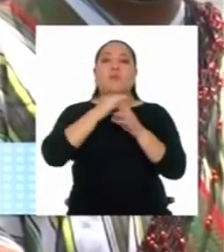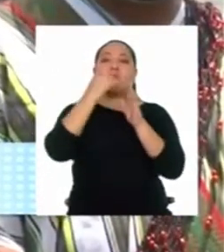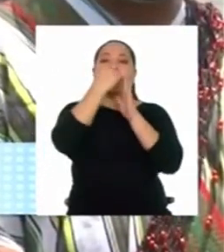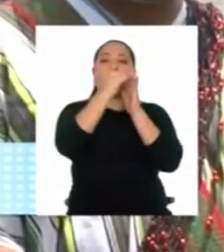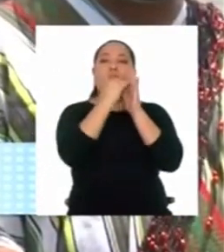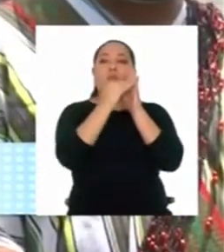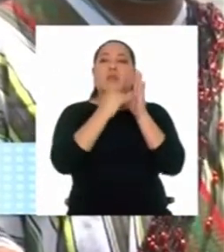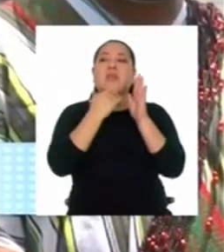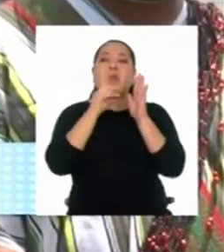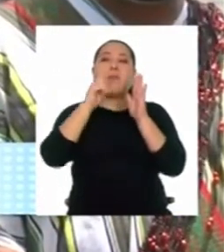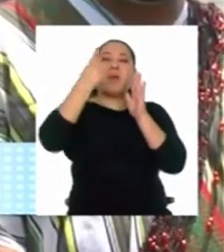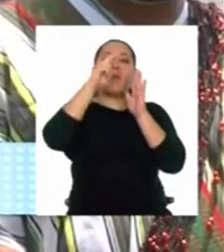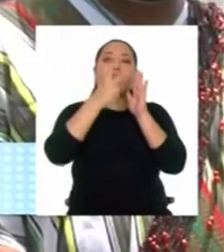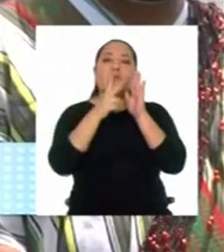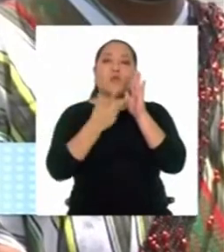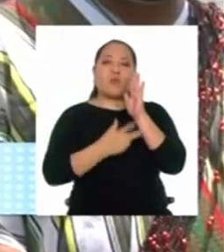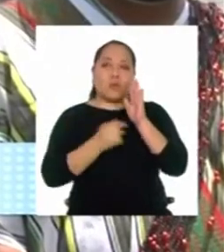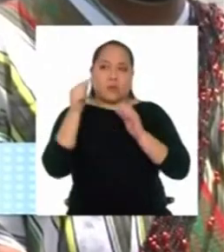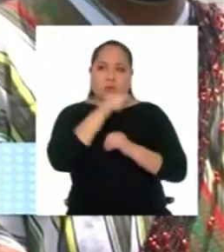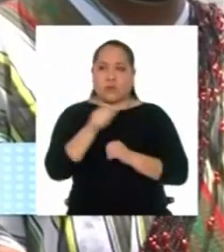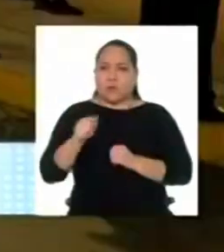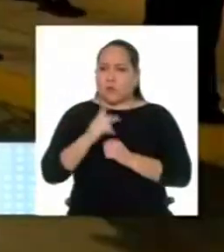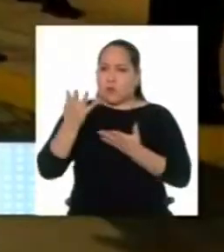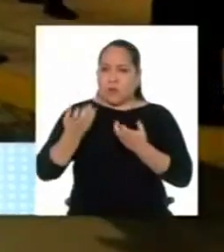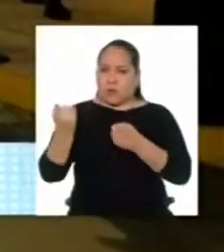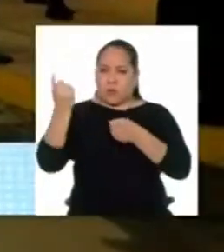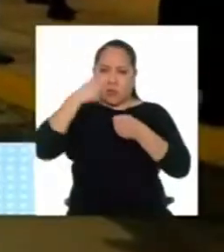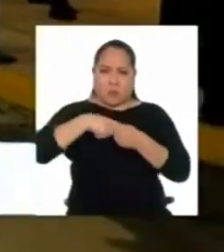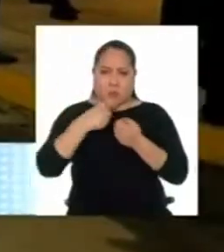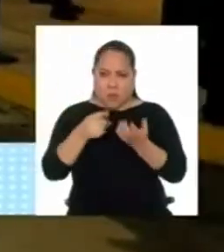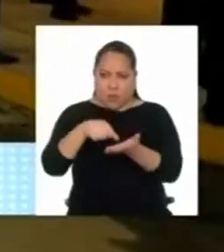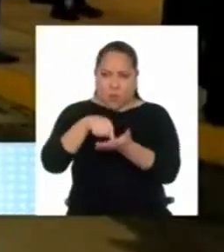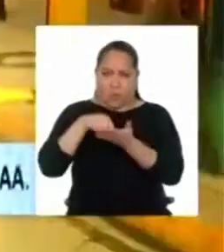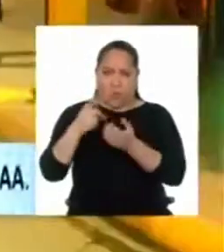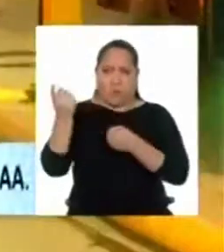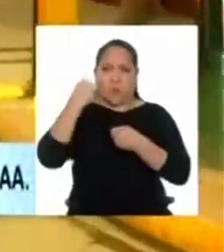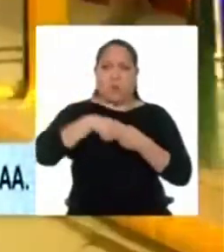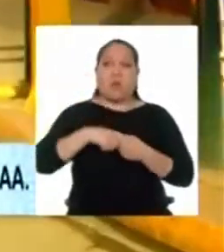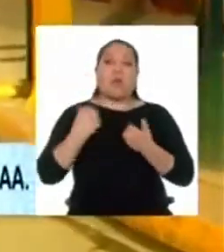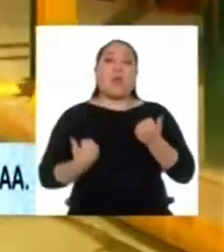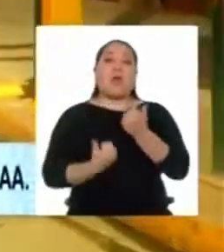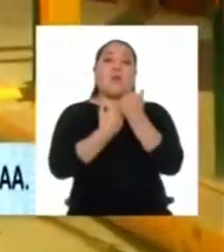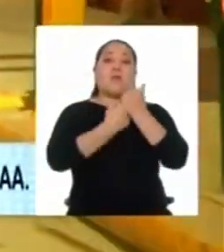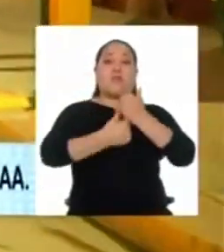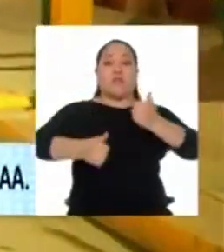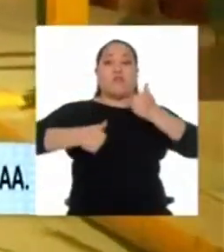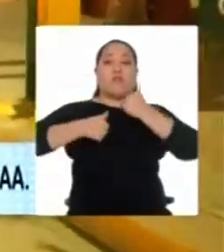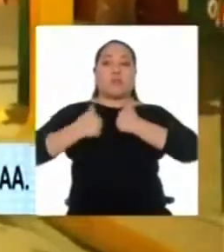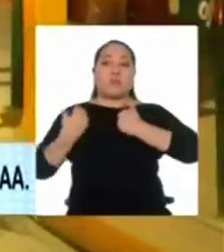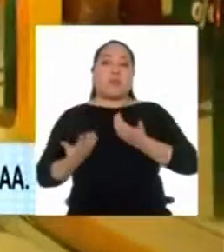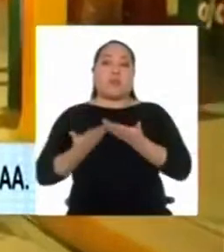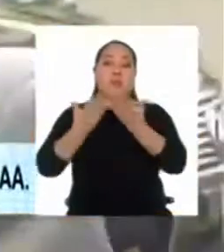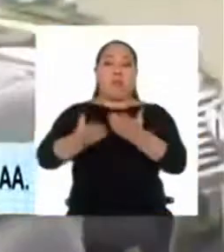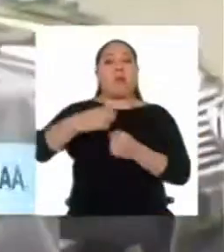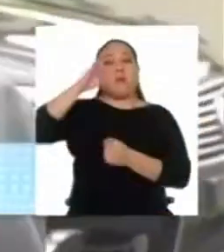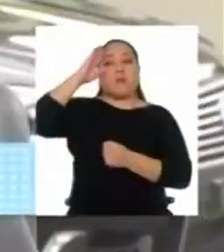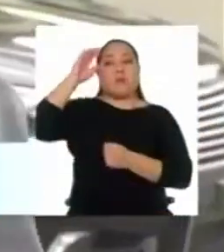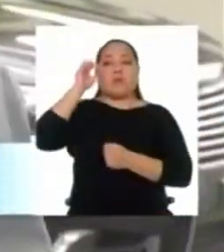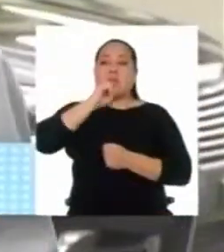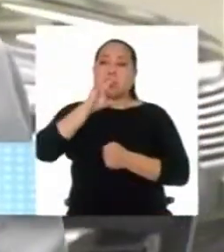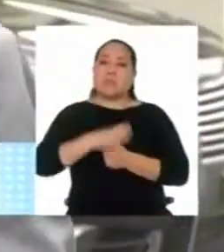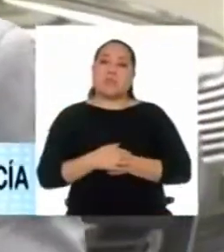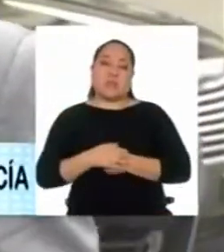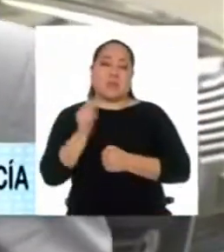tiene la fuerza para citarlo de grado fuerza si es que no quiere venir. Sobre el apoyo que darían las Fuerzas Armadas a la policía, Ayala aclaró que según